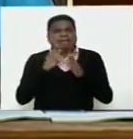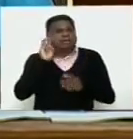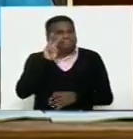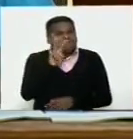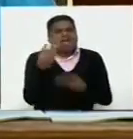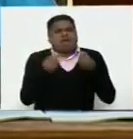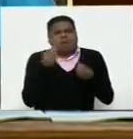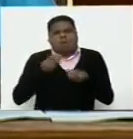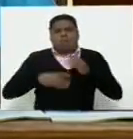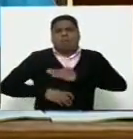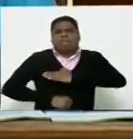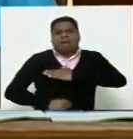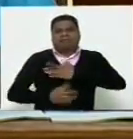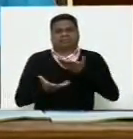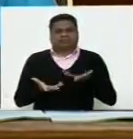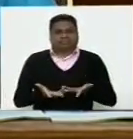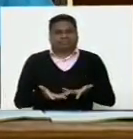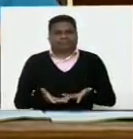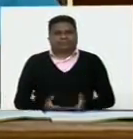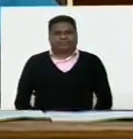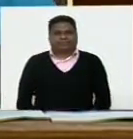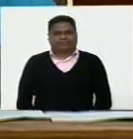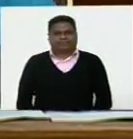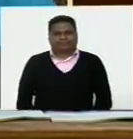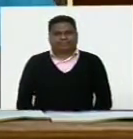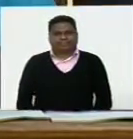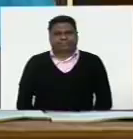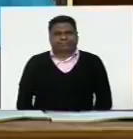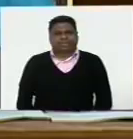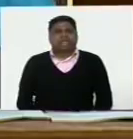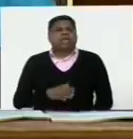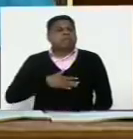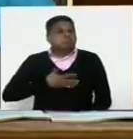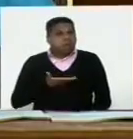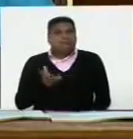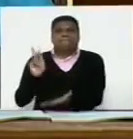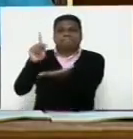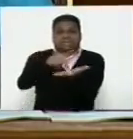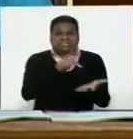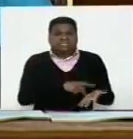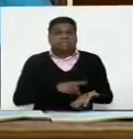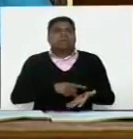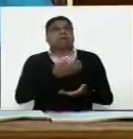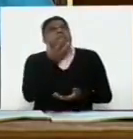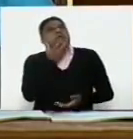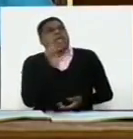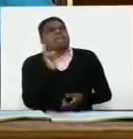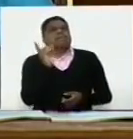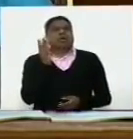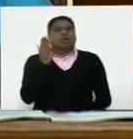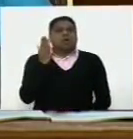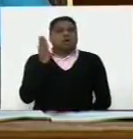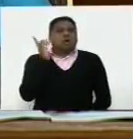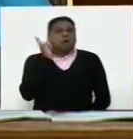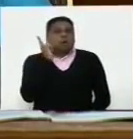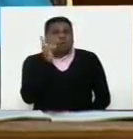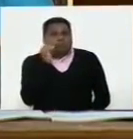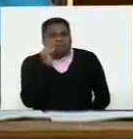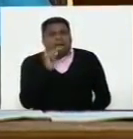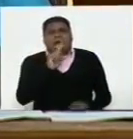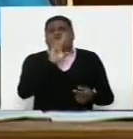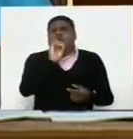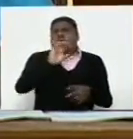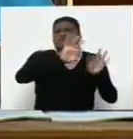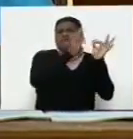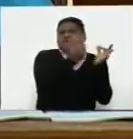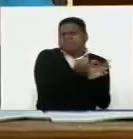parto y parto, en el cual pueda estar presente el padre o la persona de su confianza, donde se sientan seguras para el desarrollo